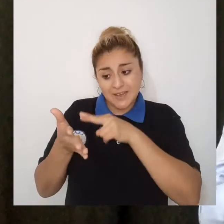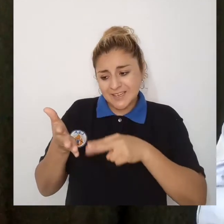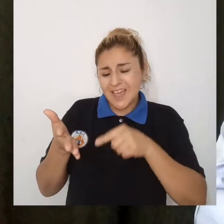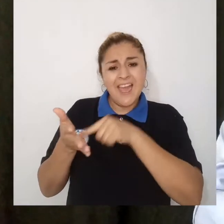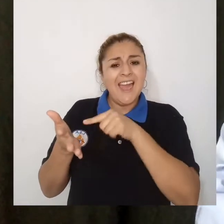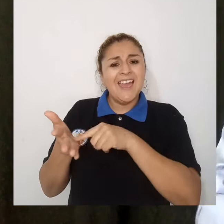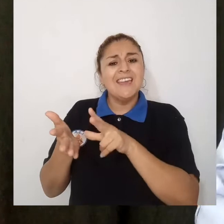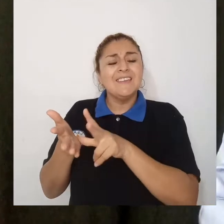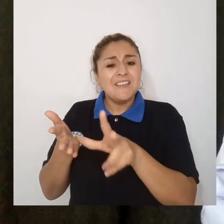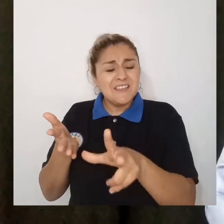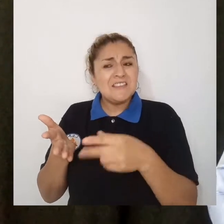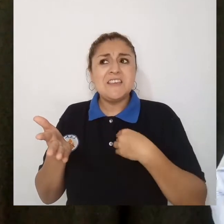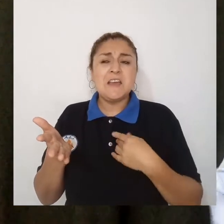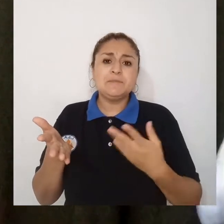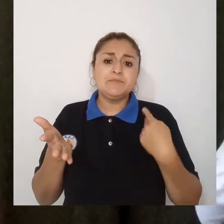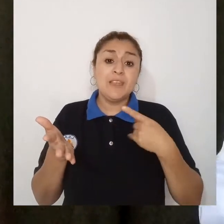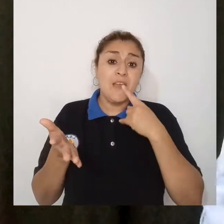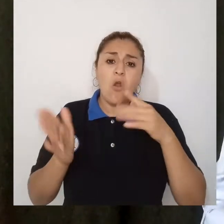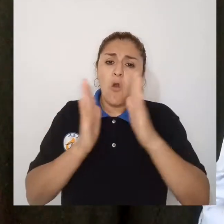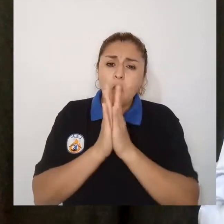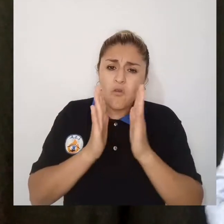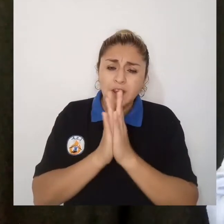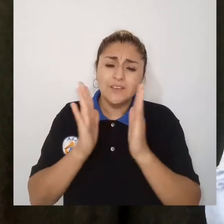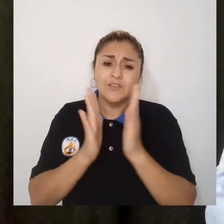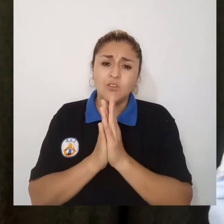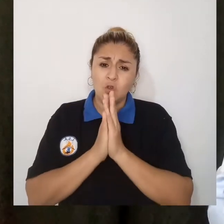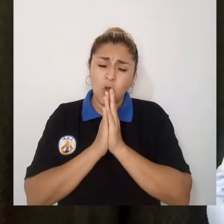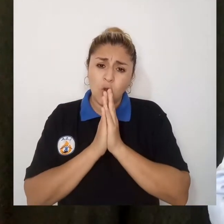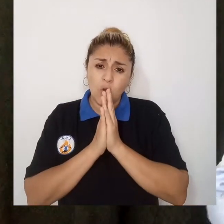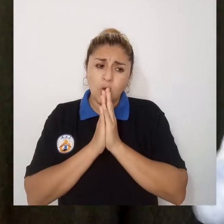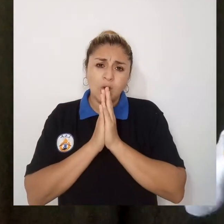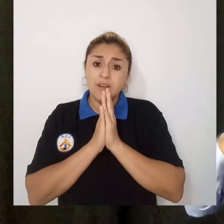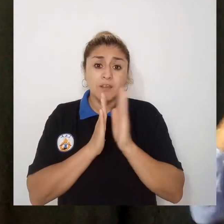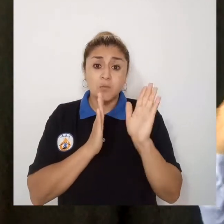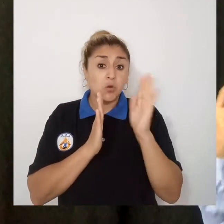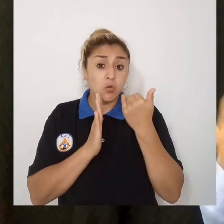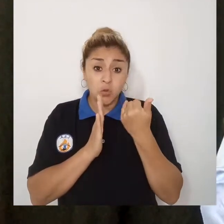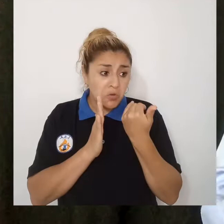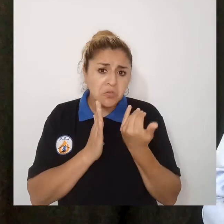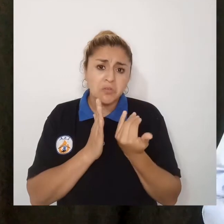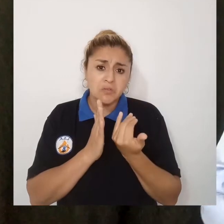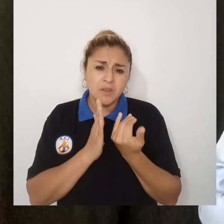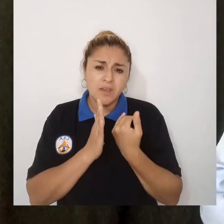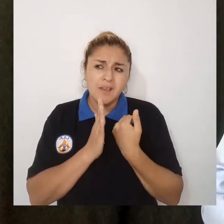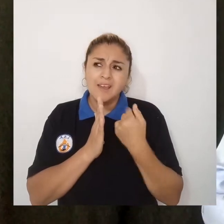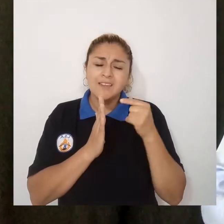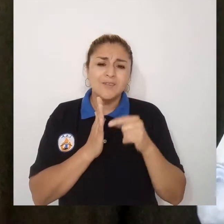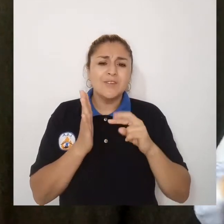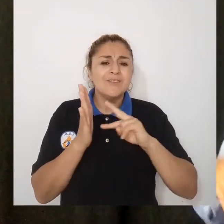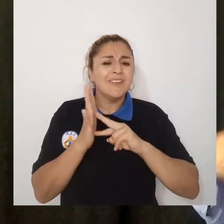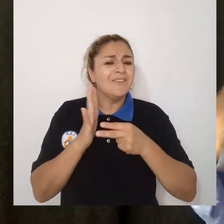oraciones y en las oraciones no con las oraciones en toda esa unidad tan